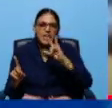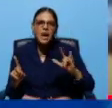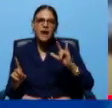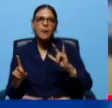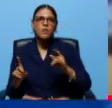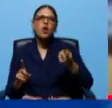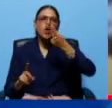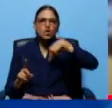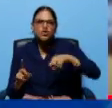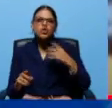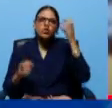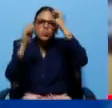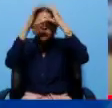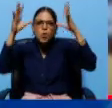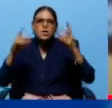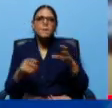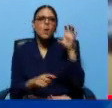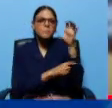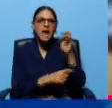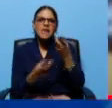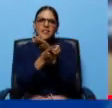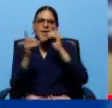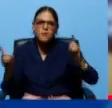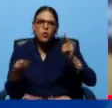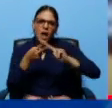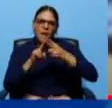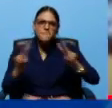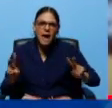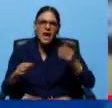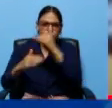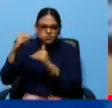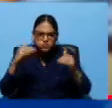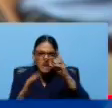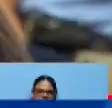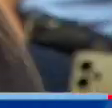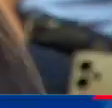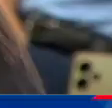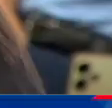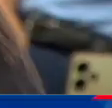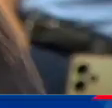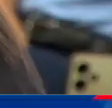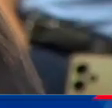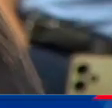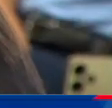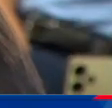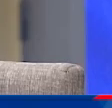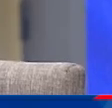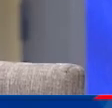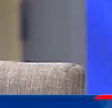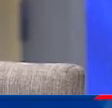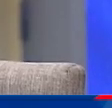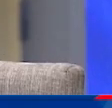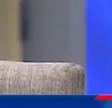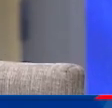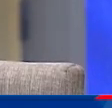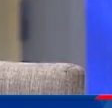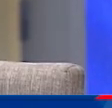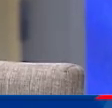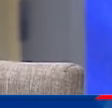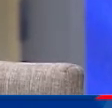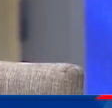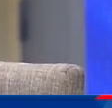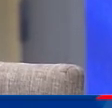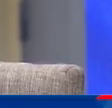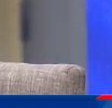soñamos un país democrático, pacífico, altamente desarrollado y productivo, la escuela tiene que parecerse a eso. Y esa es parte